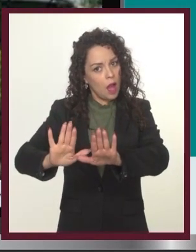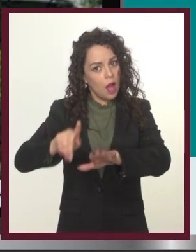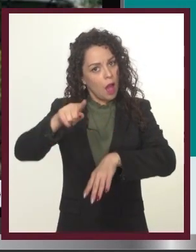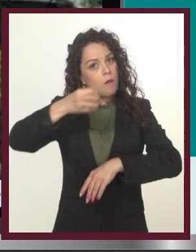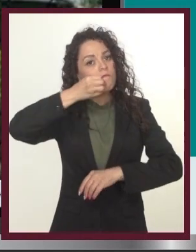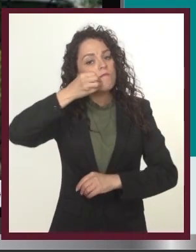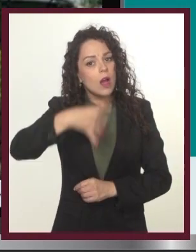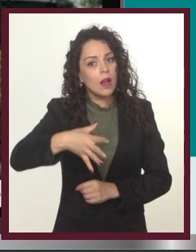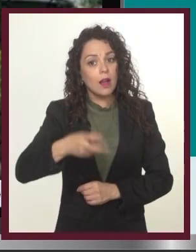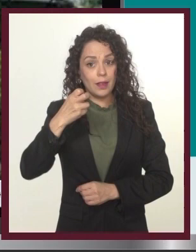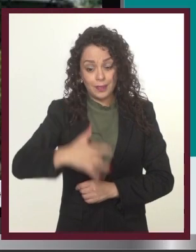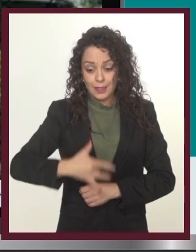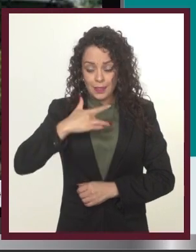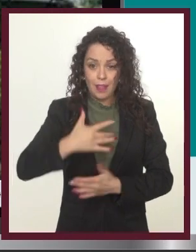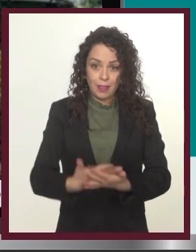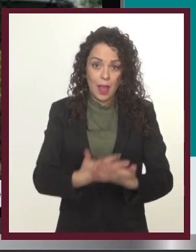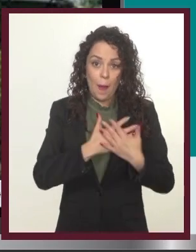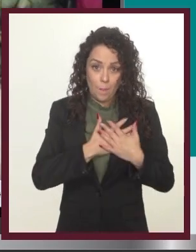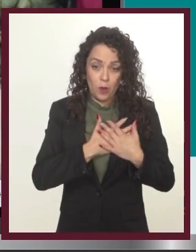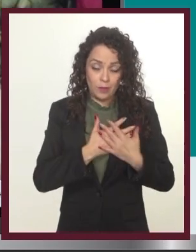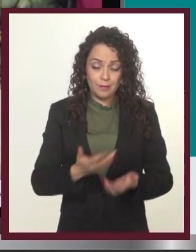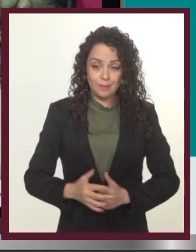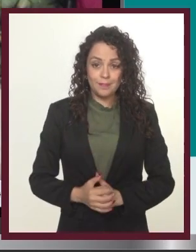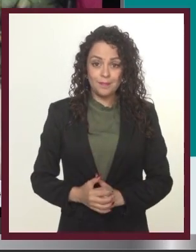porque es maravilloso. Y es el amor que tenemos.